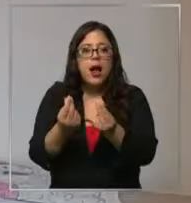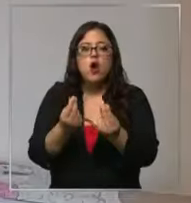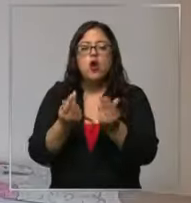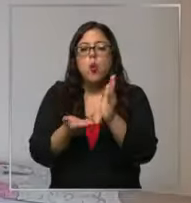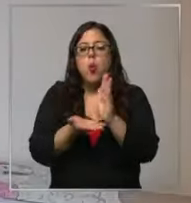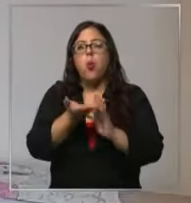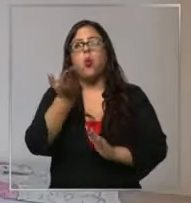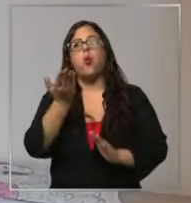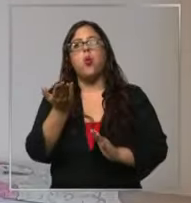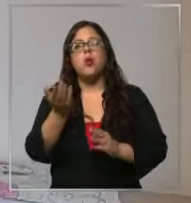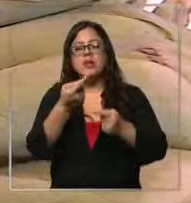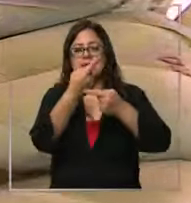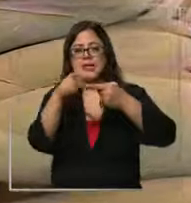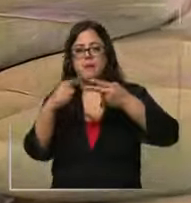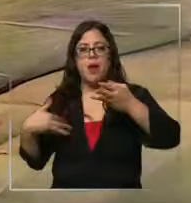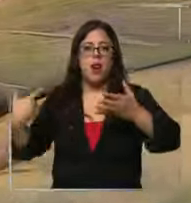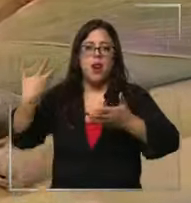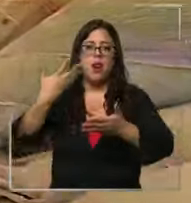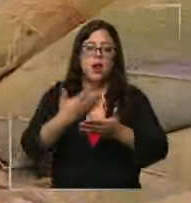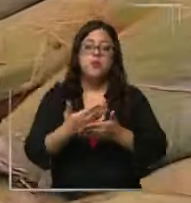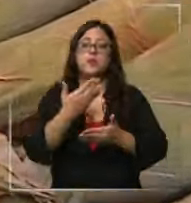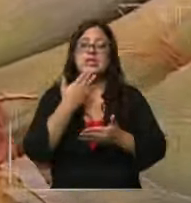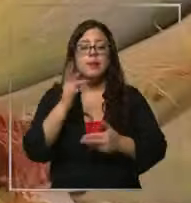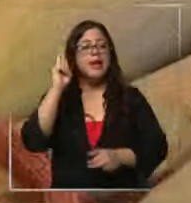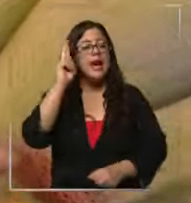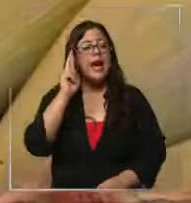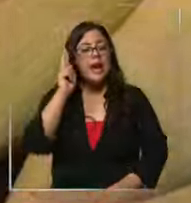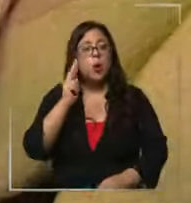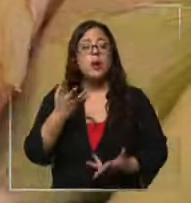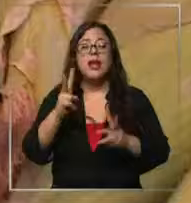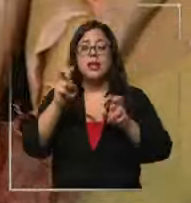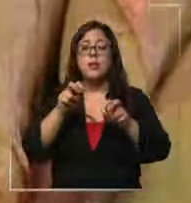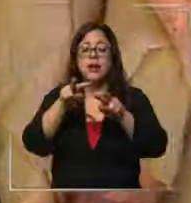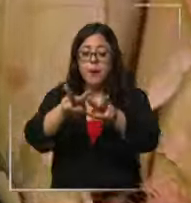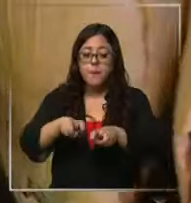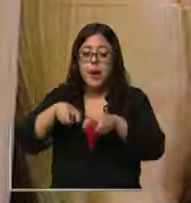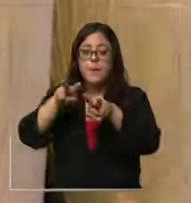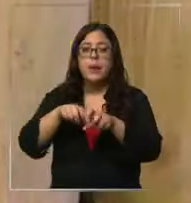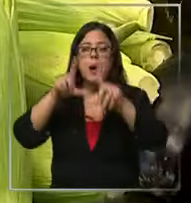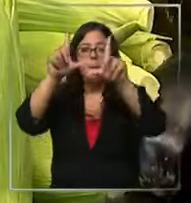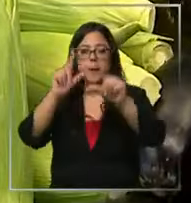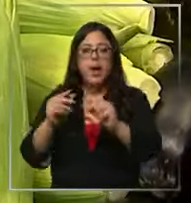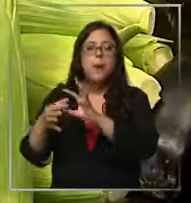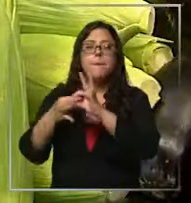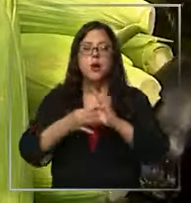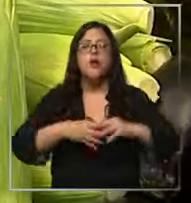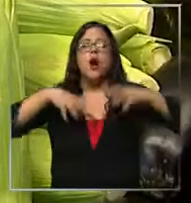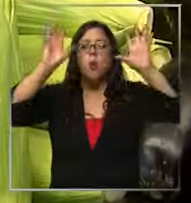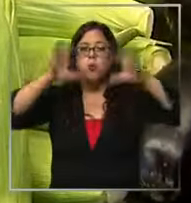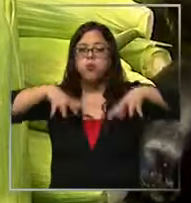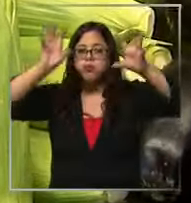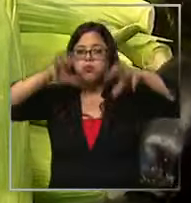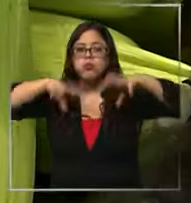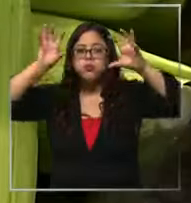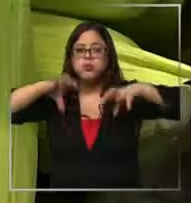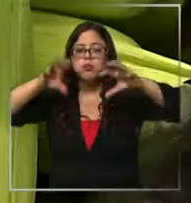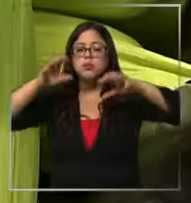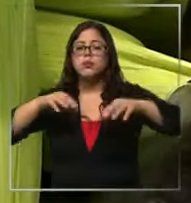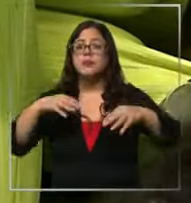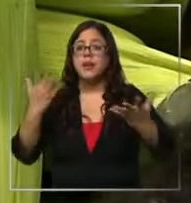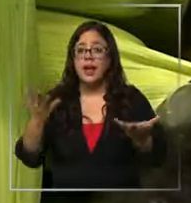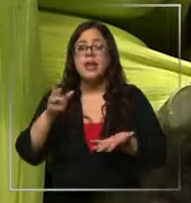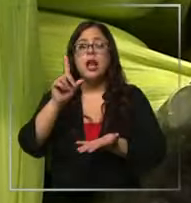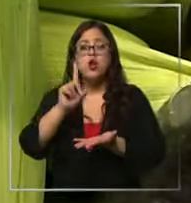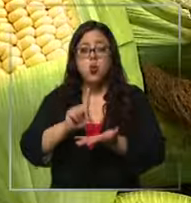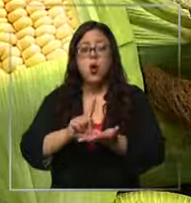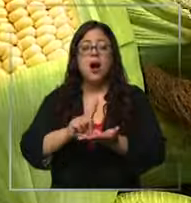al alza en las últimas semanas. También hay que recordar que la producción disminuyó debido a las últimas lluvias ocurridas en la